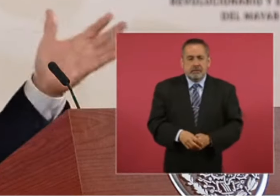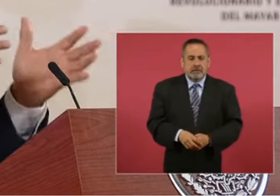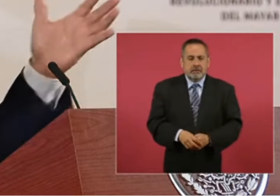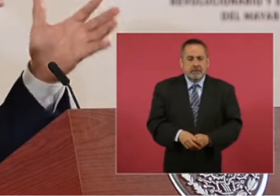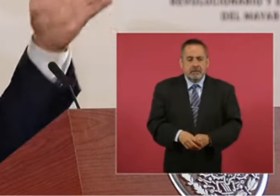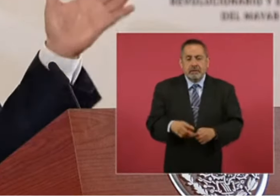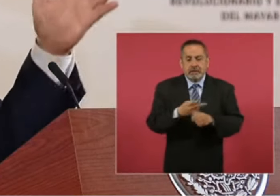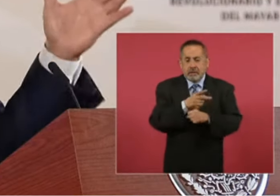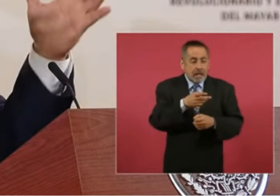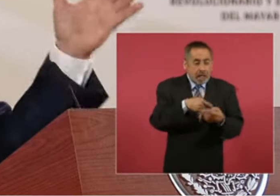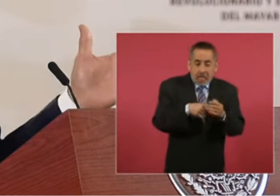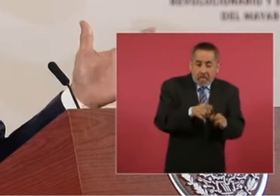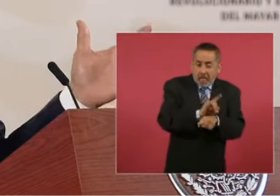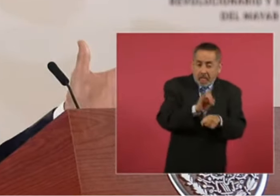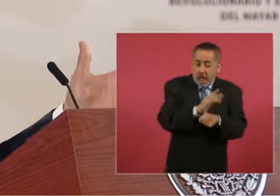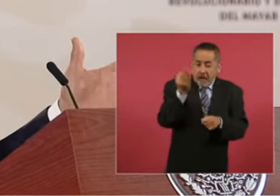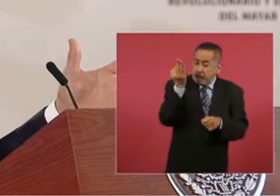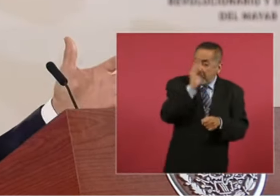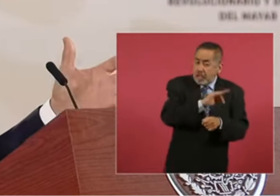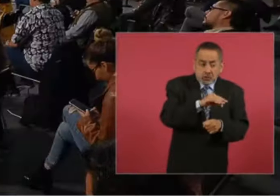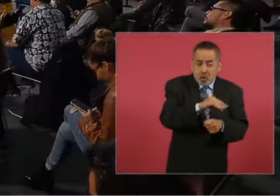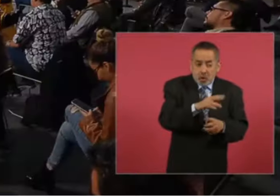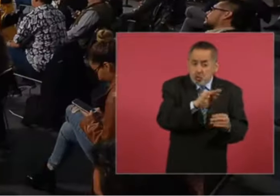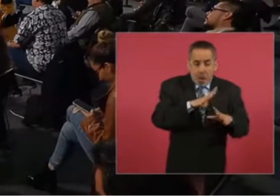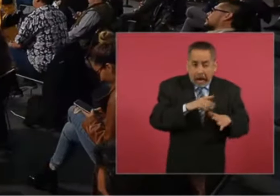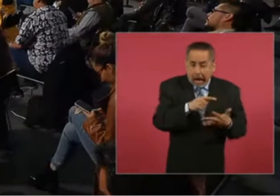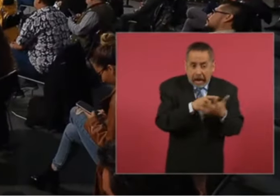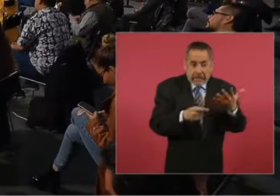Bueno, todo era falso.